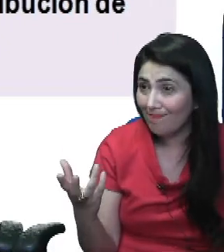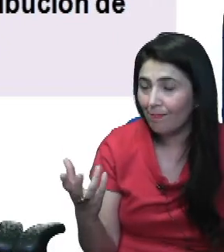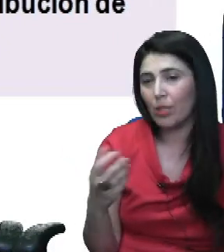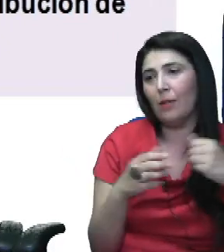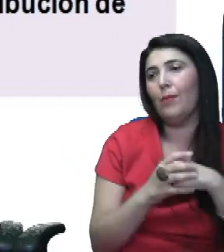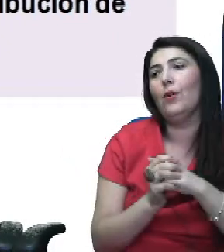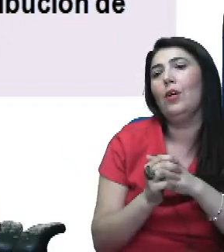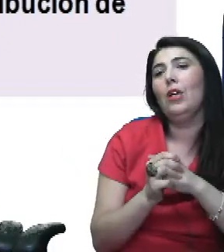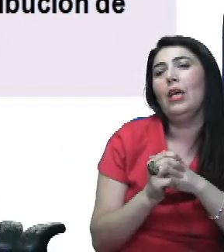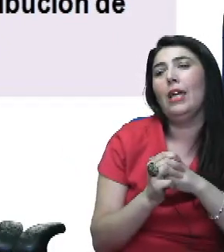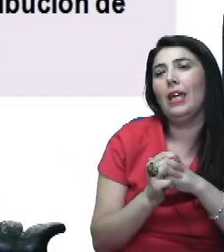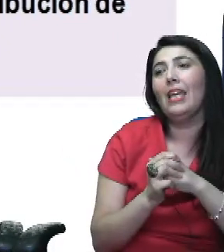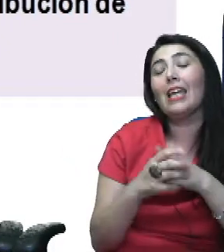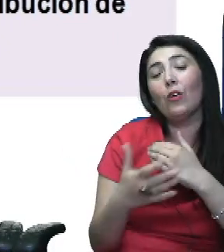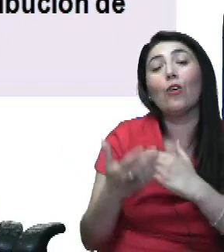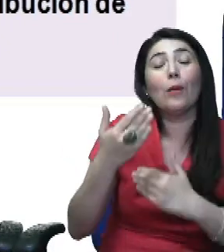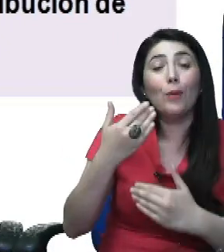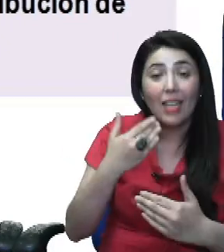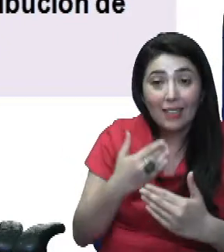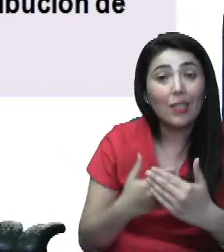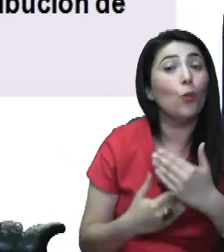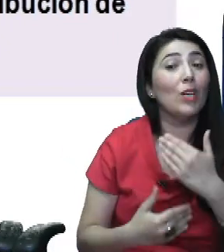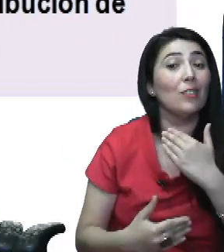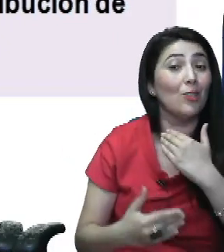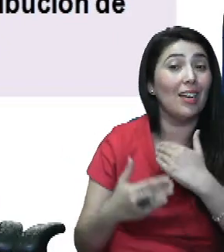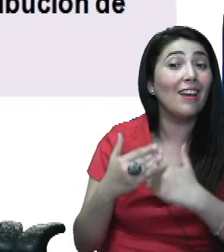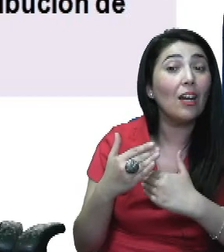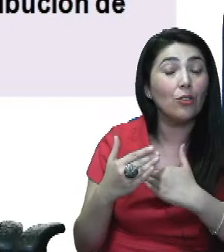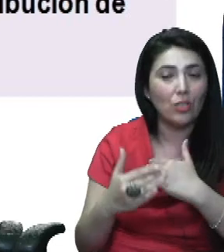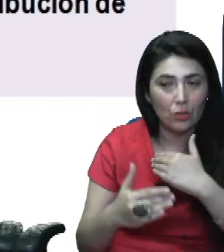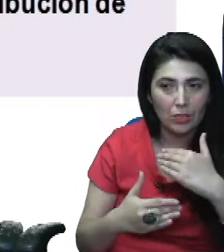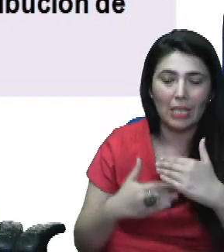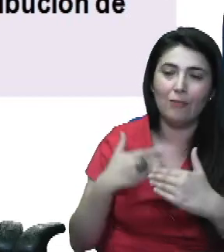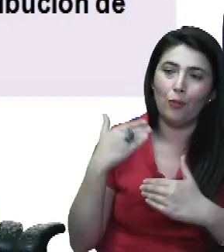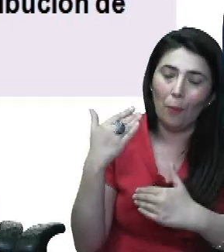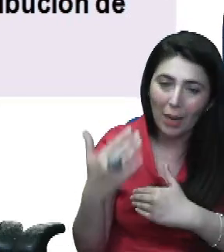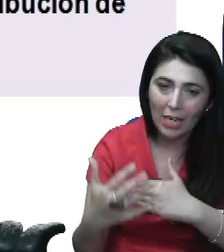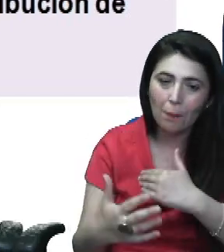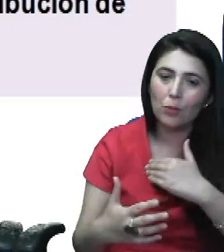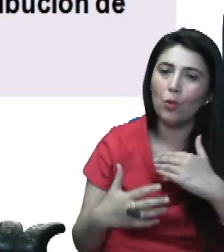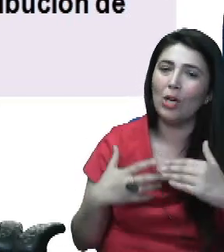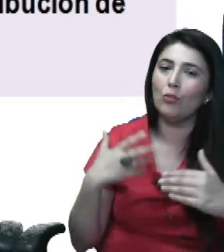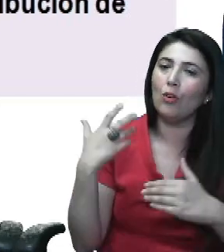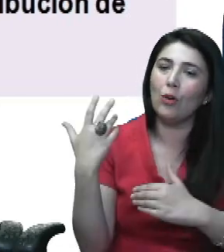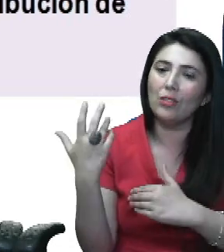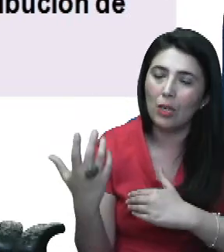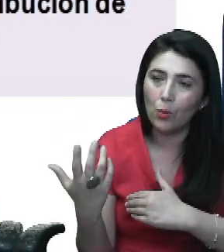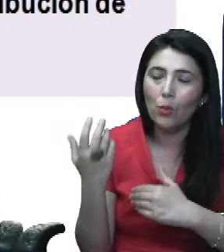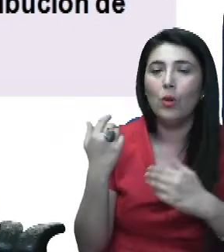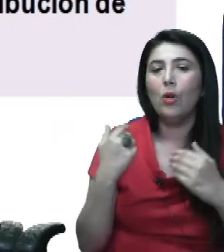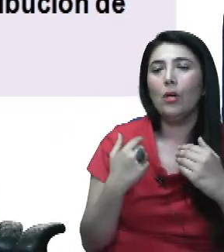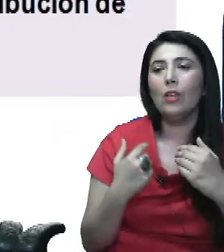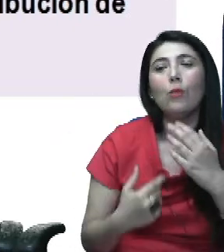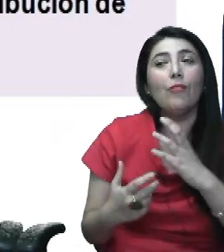contaminación, por ejemplo, y que lo que corresponde ahí es hacer comunicación del riesgo, ¿cierto? Es informar respecto de cuáles son los riesgos de